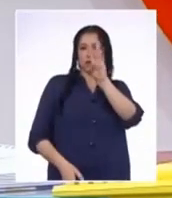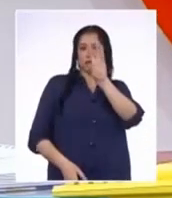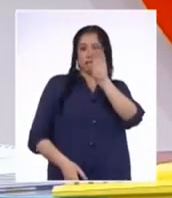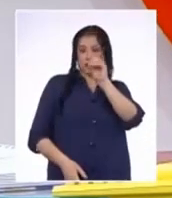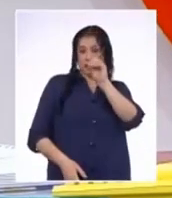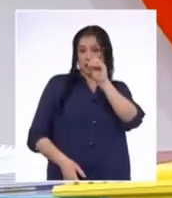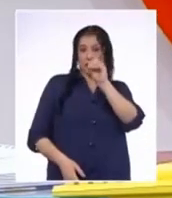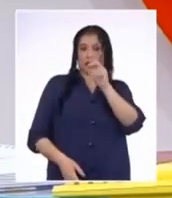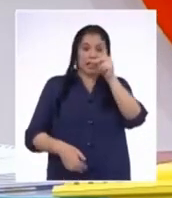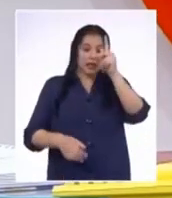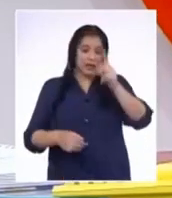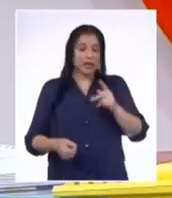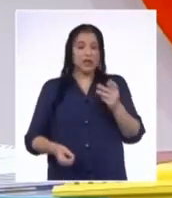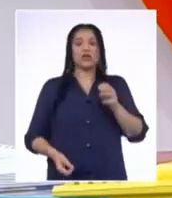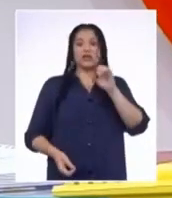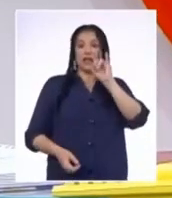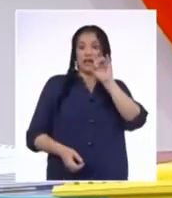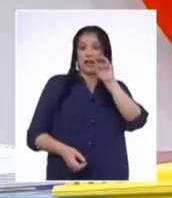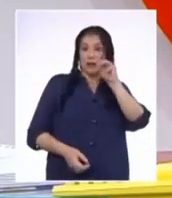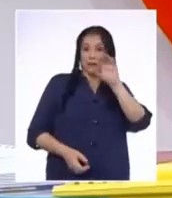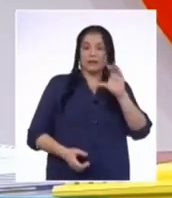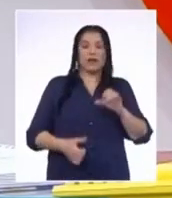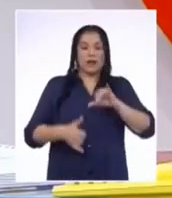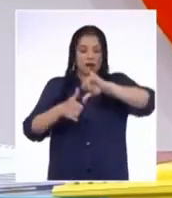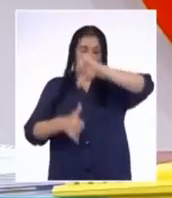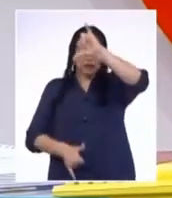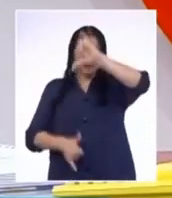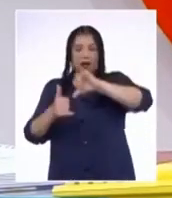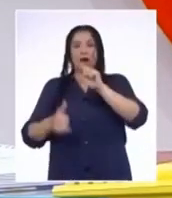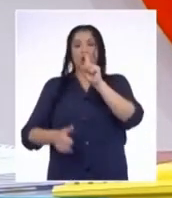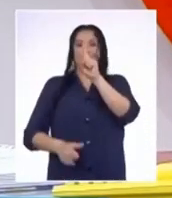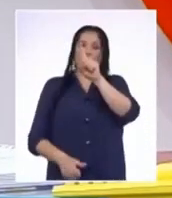masa corporal y una estatura de